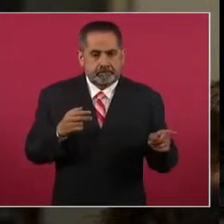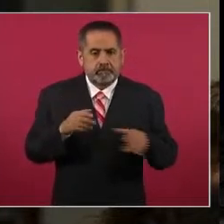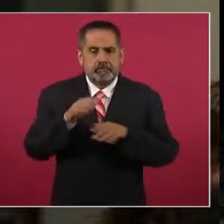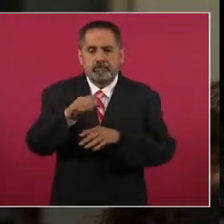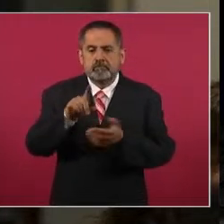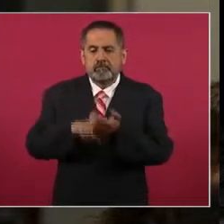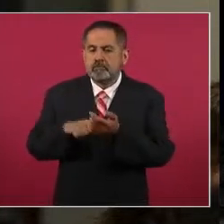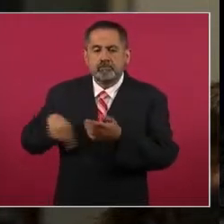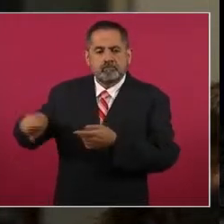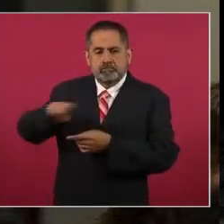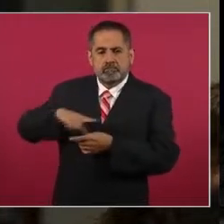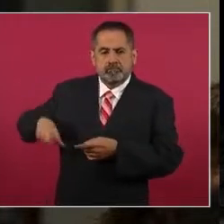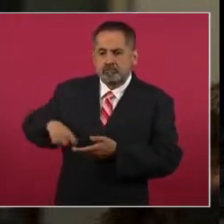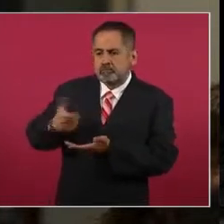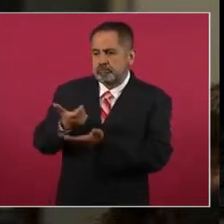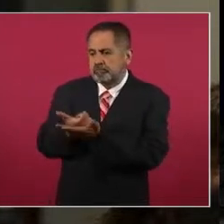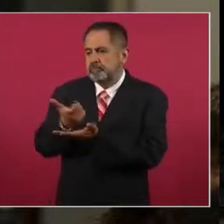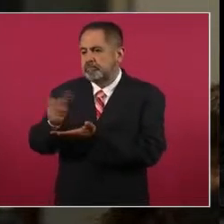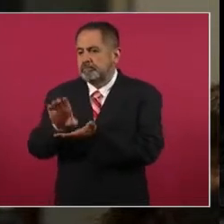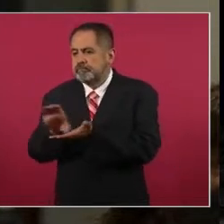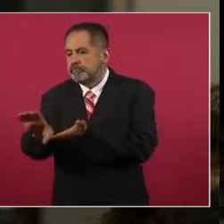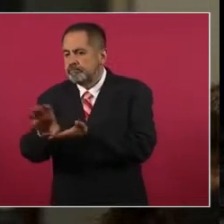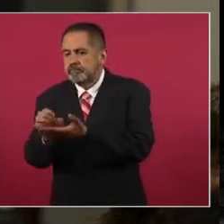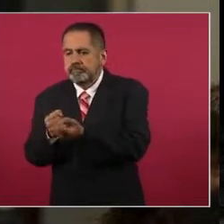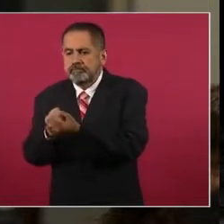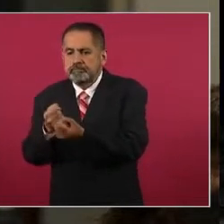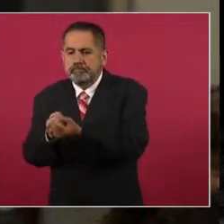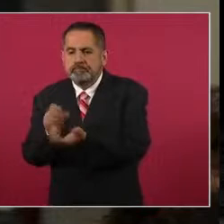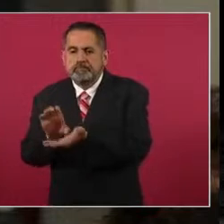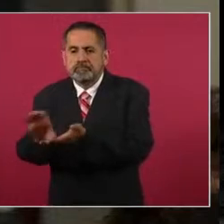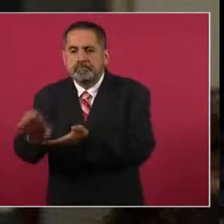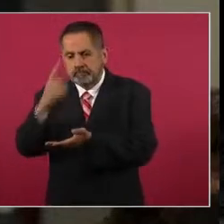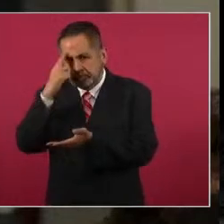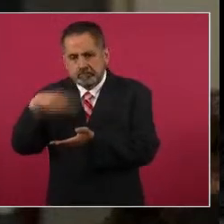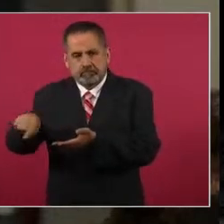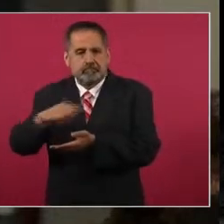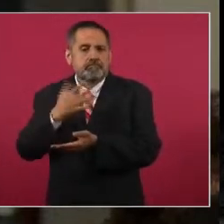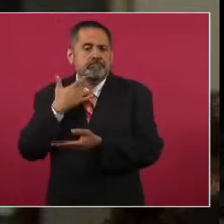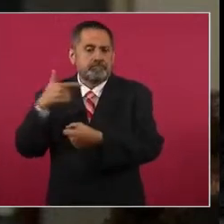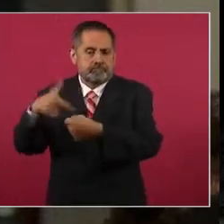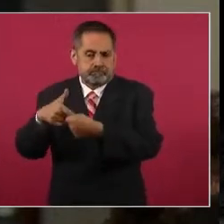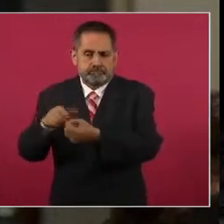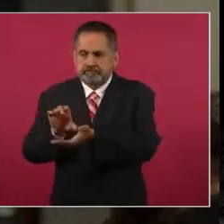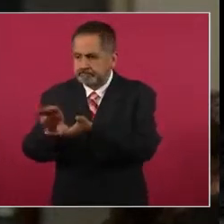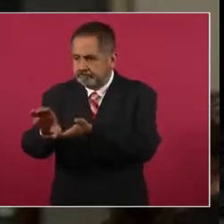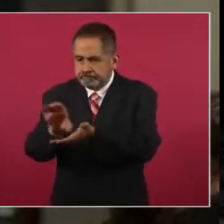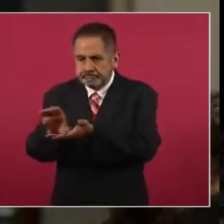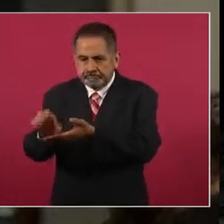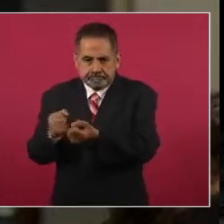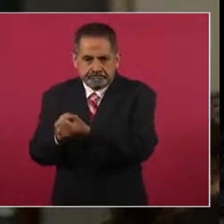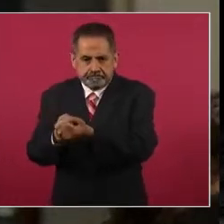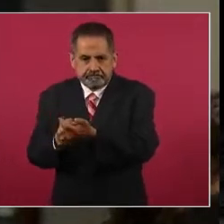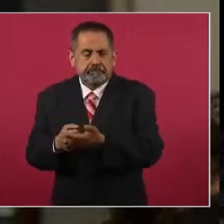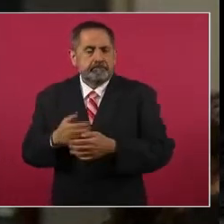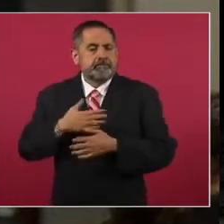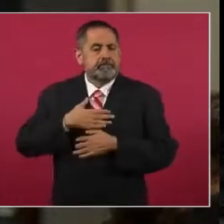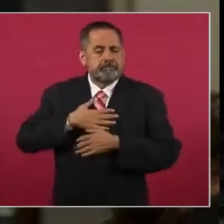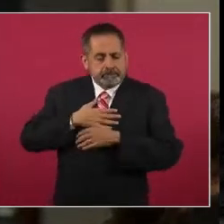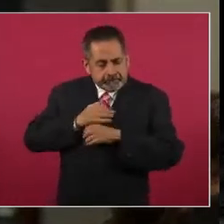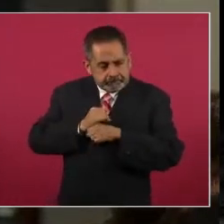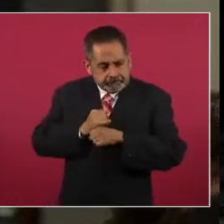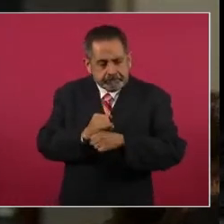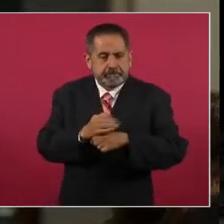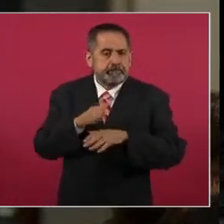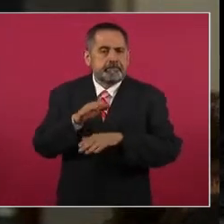subsidios a los combustibles que estamos analizando en el sdp noticias